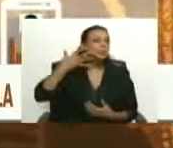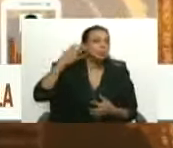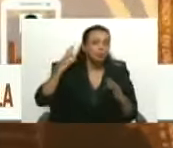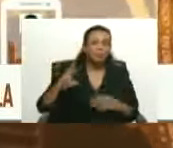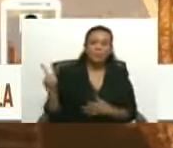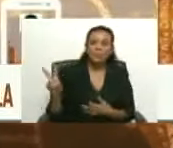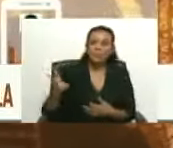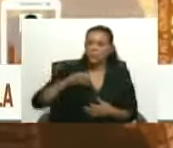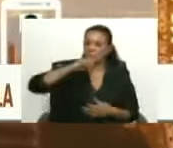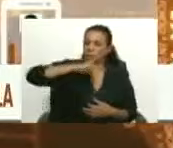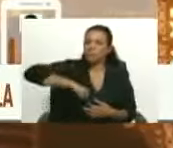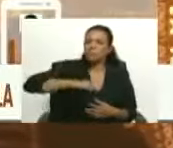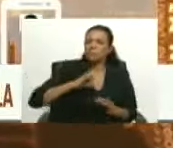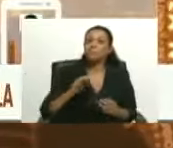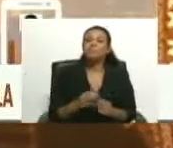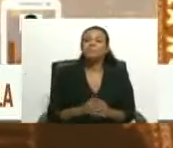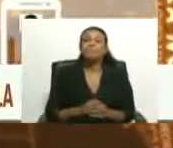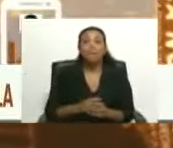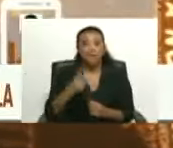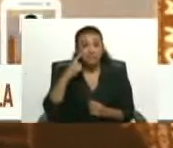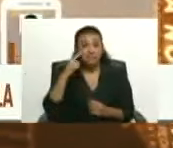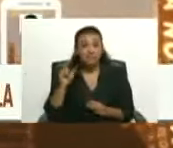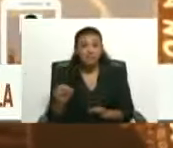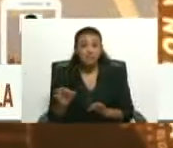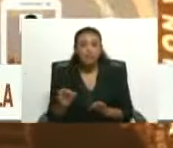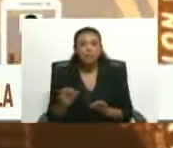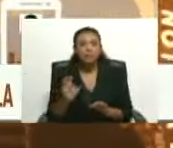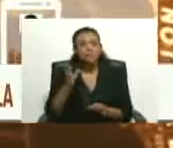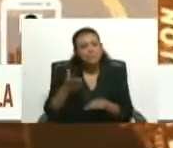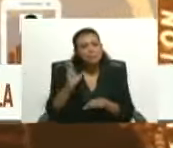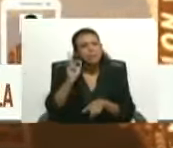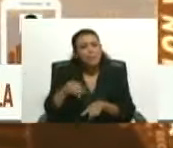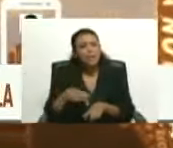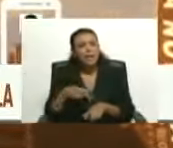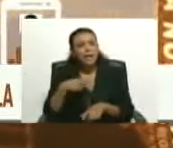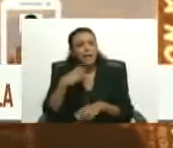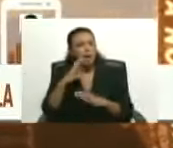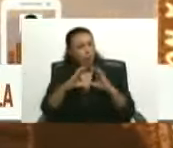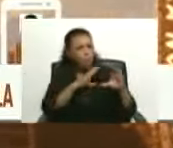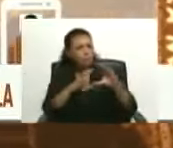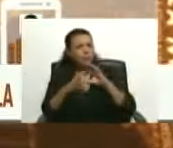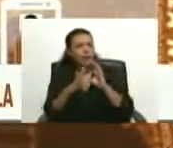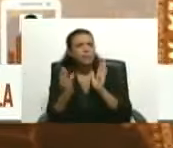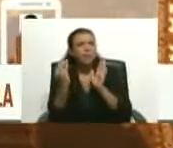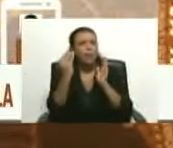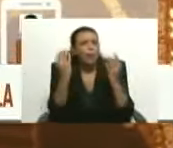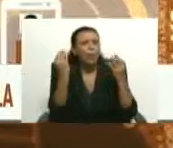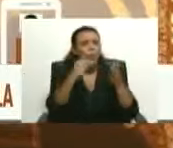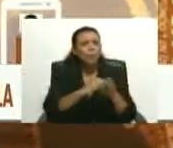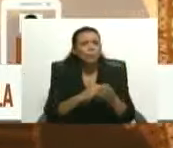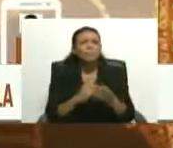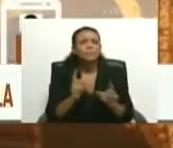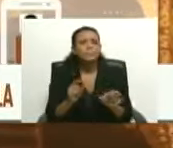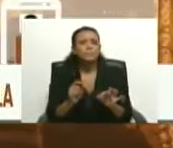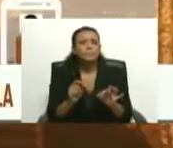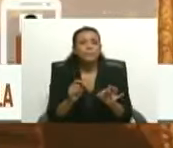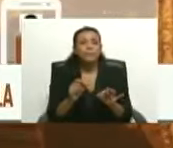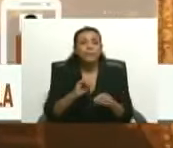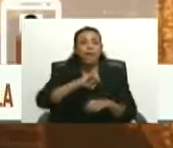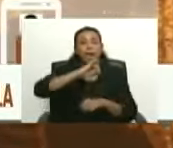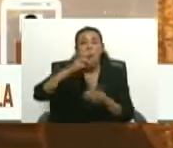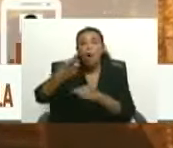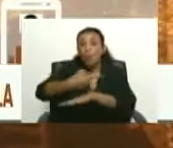en esta tierra. Así que fíjate, te estaba comentando también, ¿no?, Héctor,